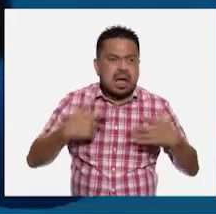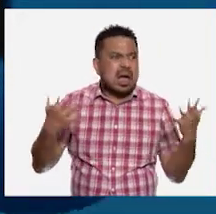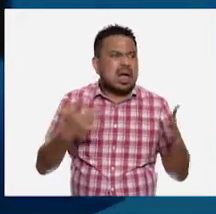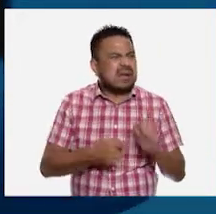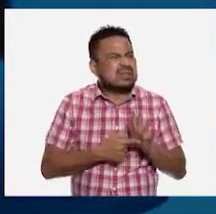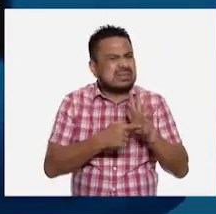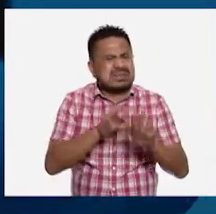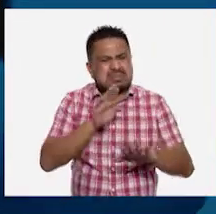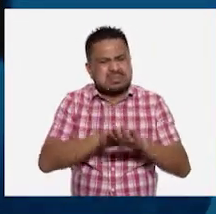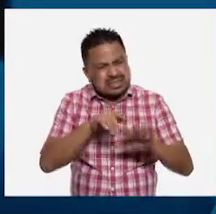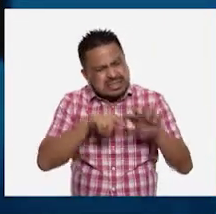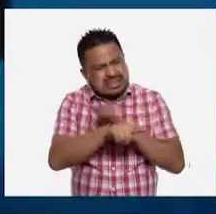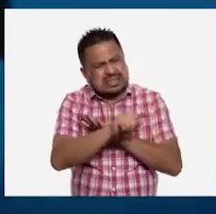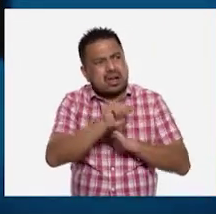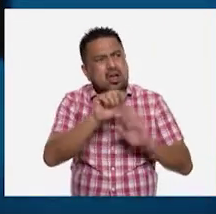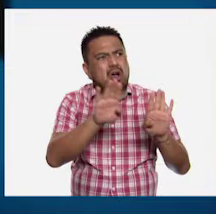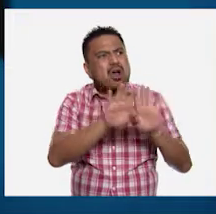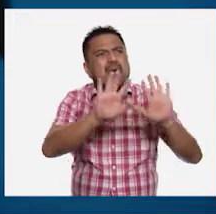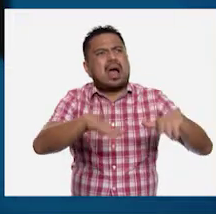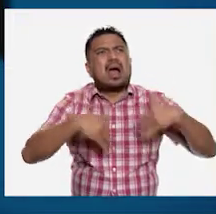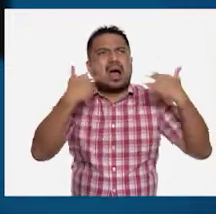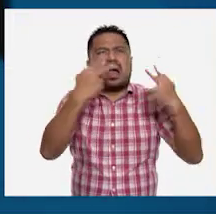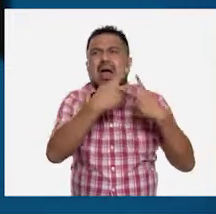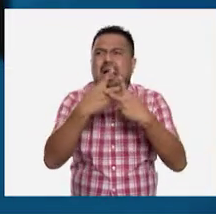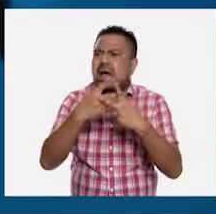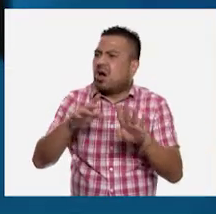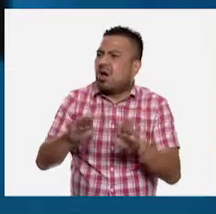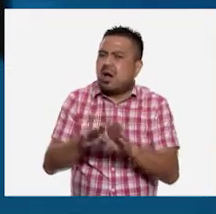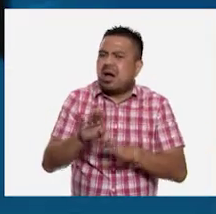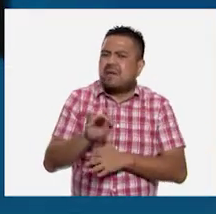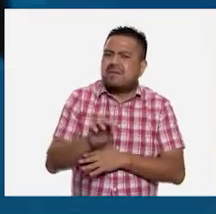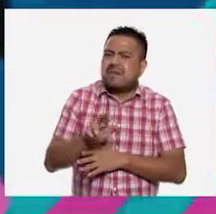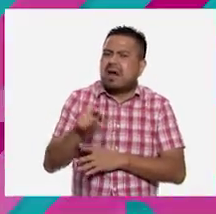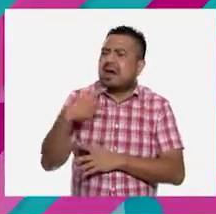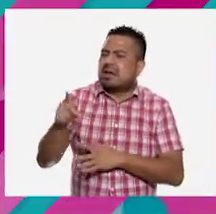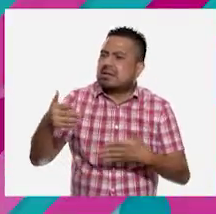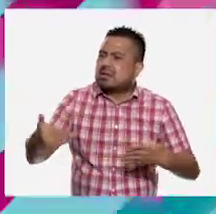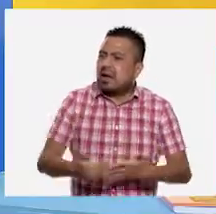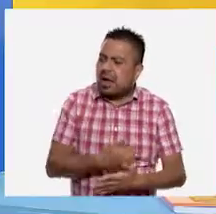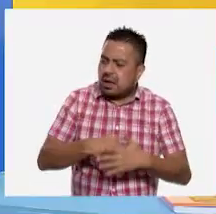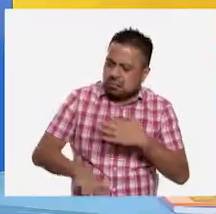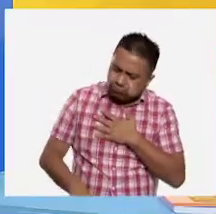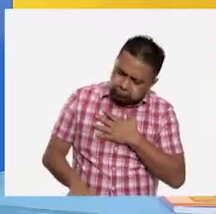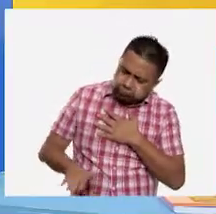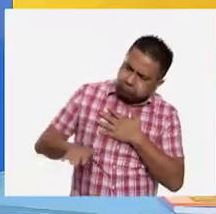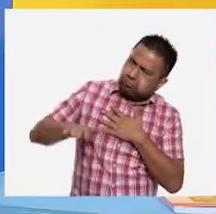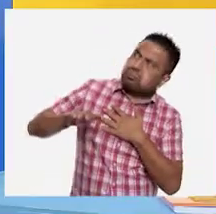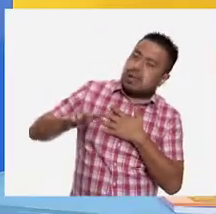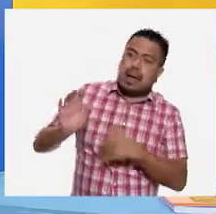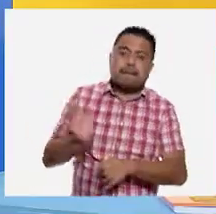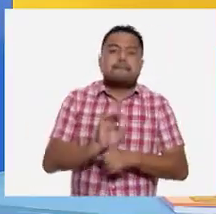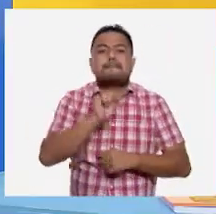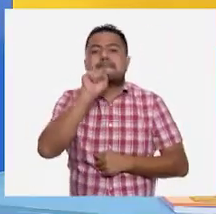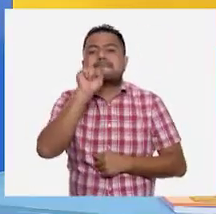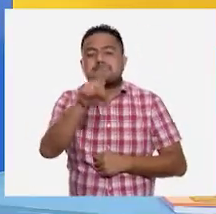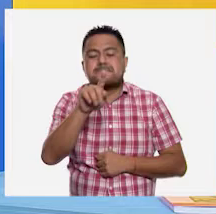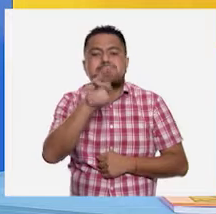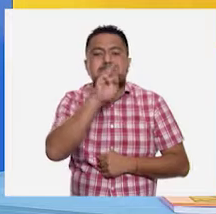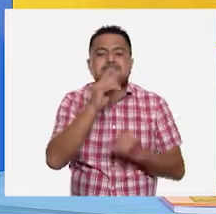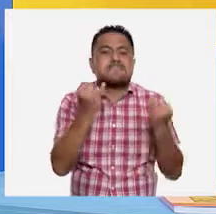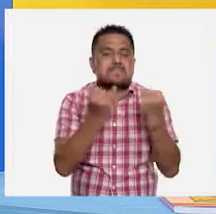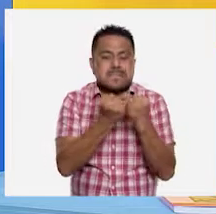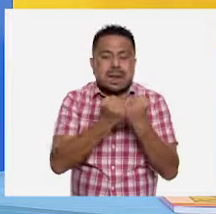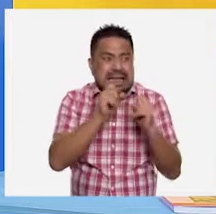tan lejanos como el espacio exterior o tan íntimos como el barrio donde creció. La película Y tu mamá también se